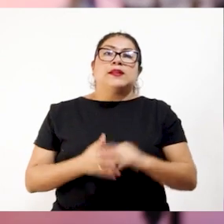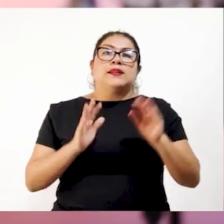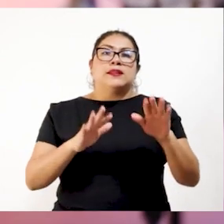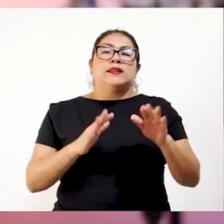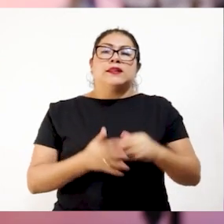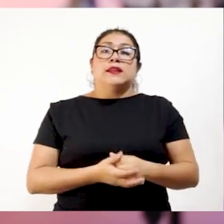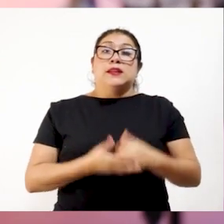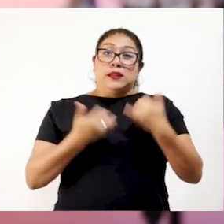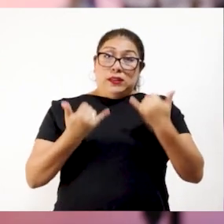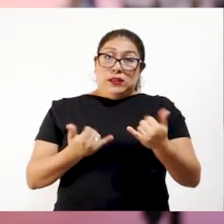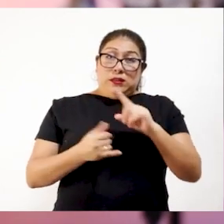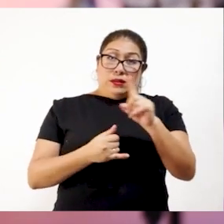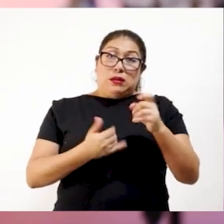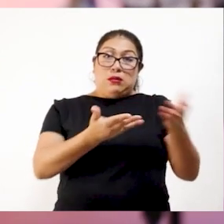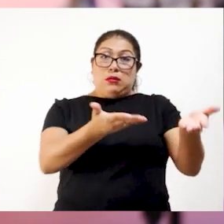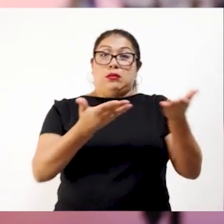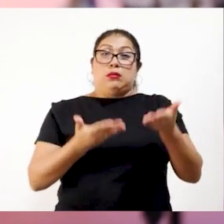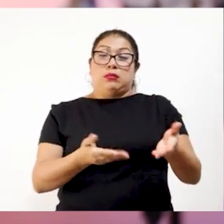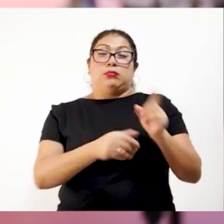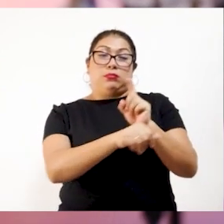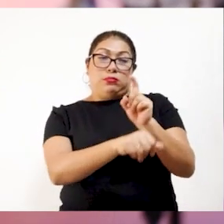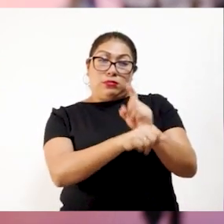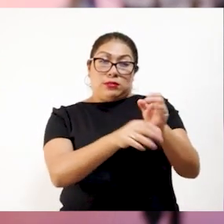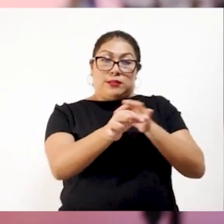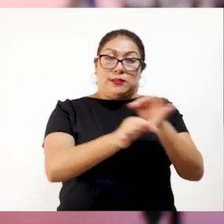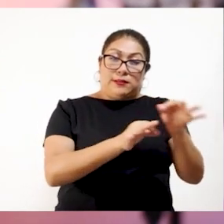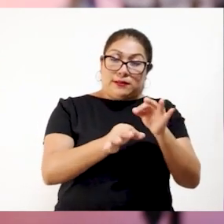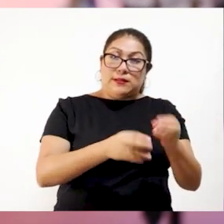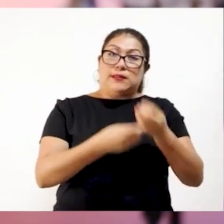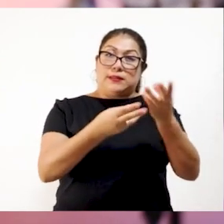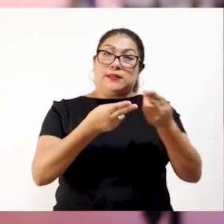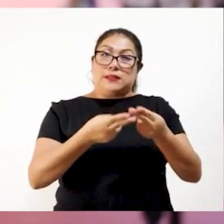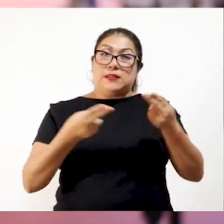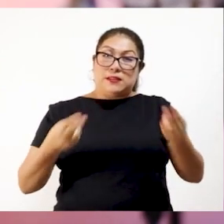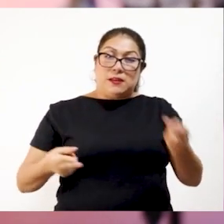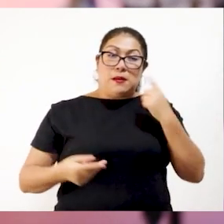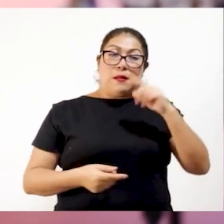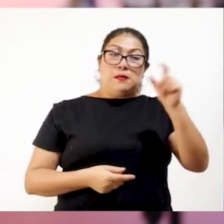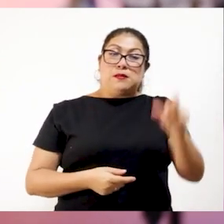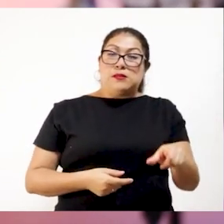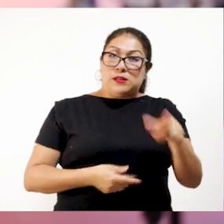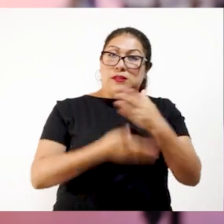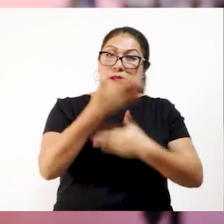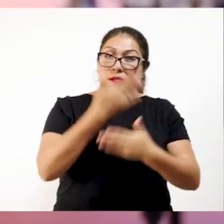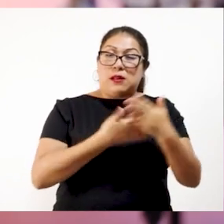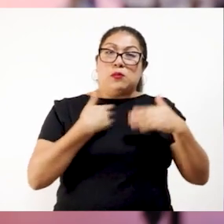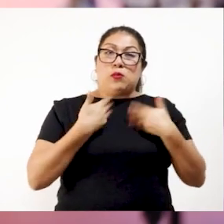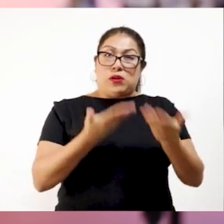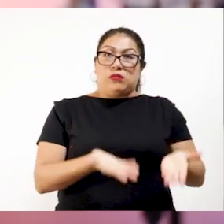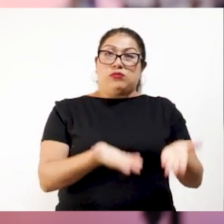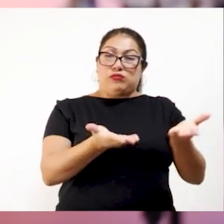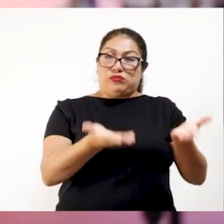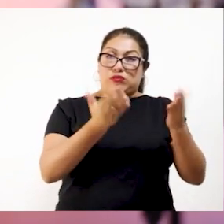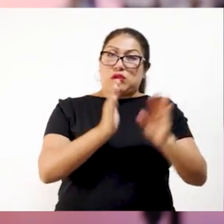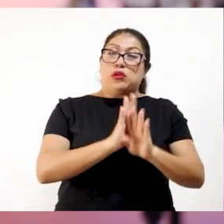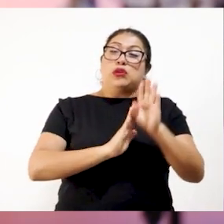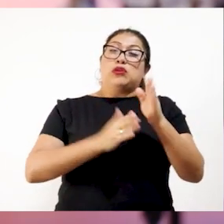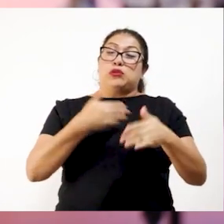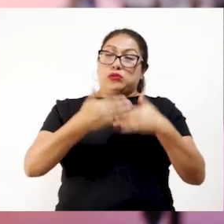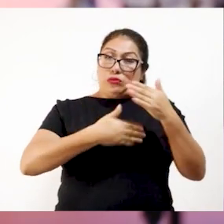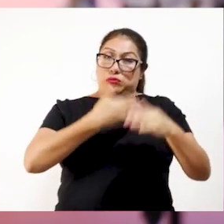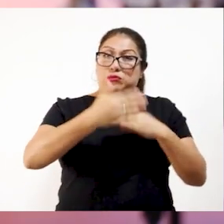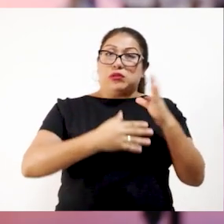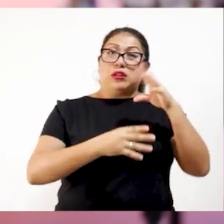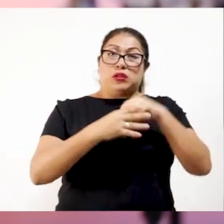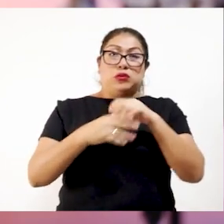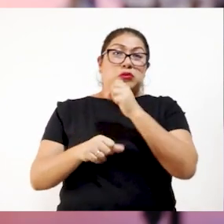Dime, ahora los capacita, les da las herramientas para que la persona con discapacidad pueda desarrollarse dentro